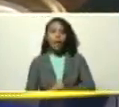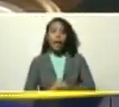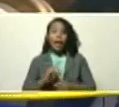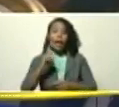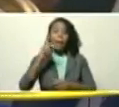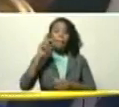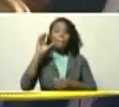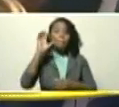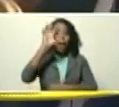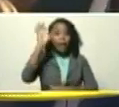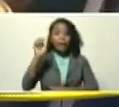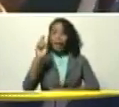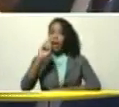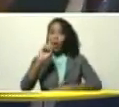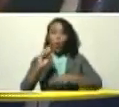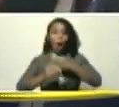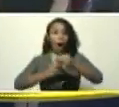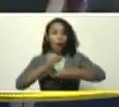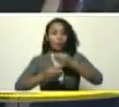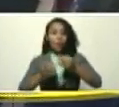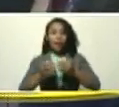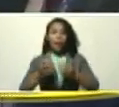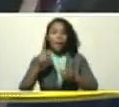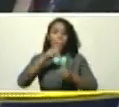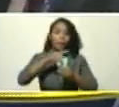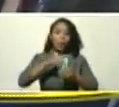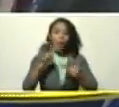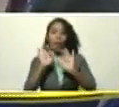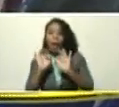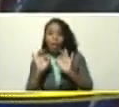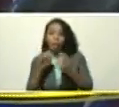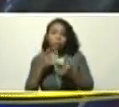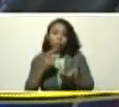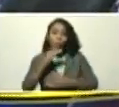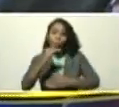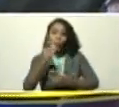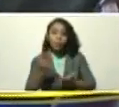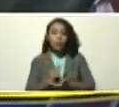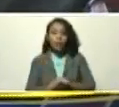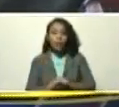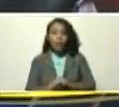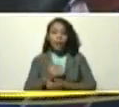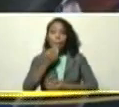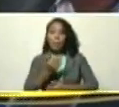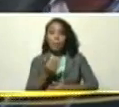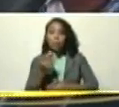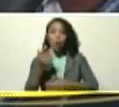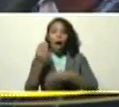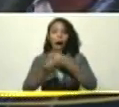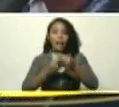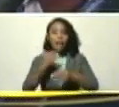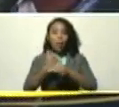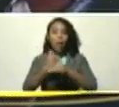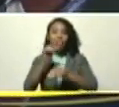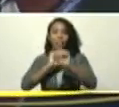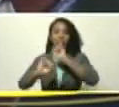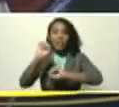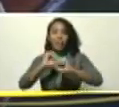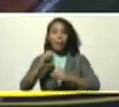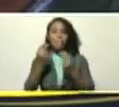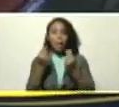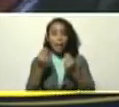productores, la OPEP Plus, mecanismo virtuoso que nos ha permitido la defensa de unos precios justos en el